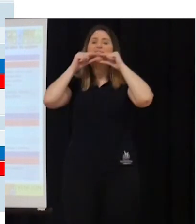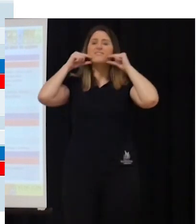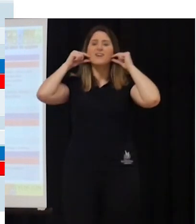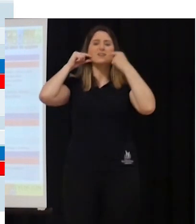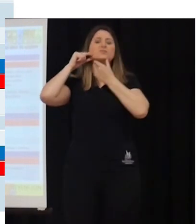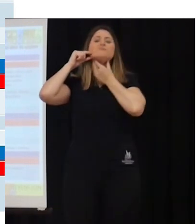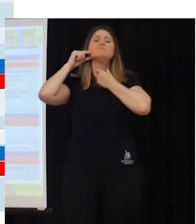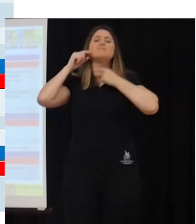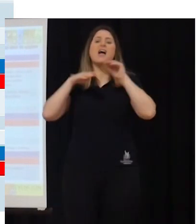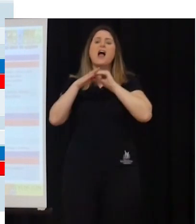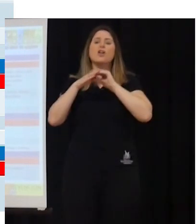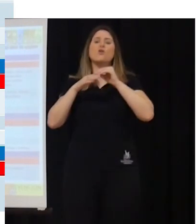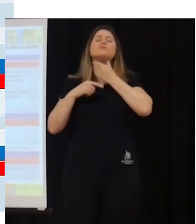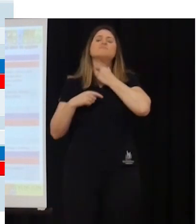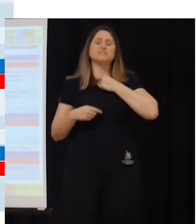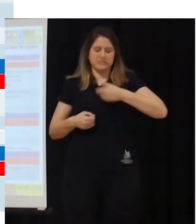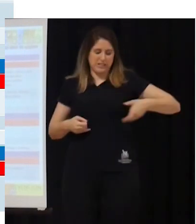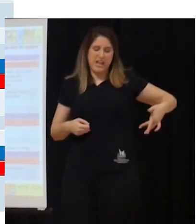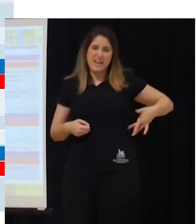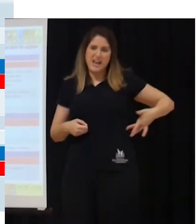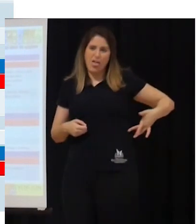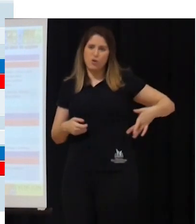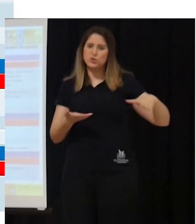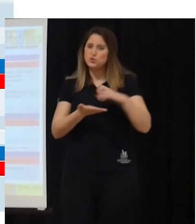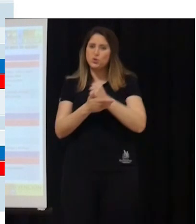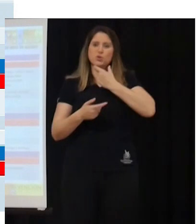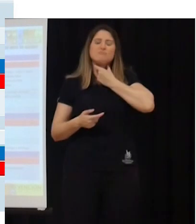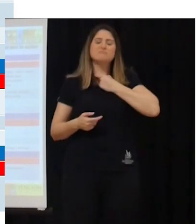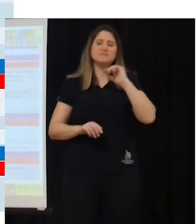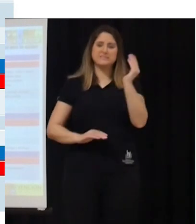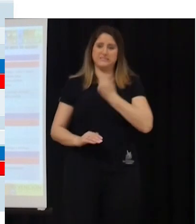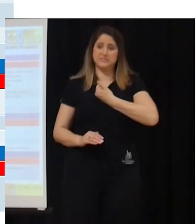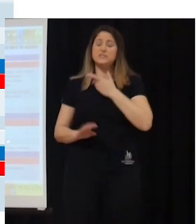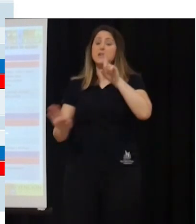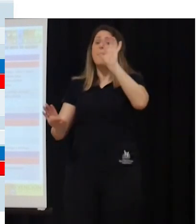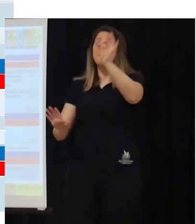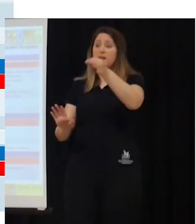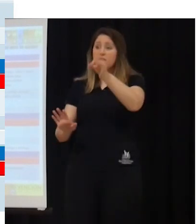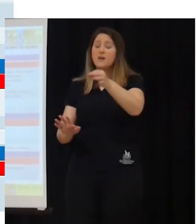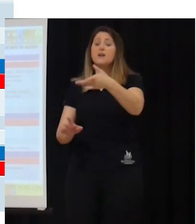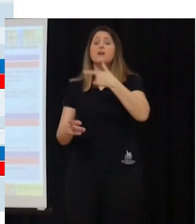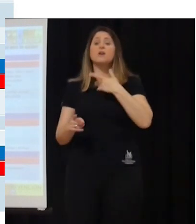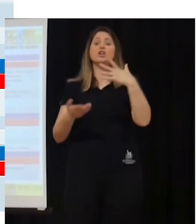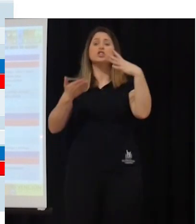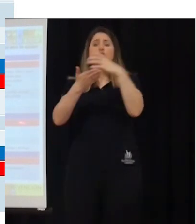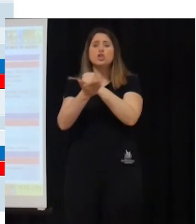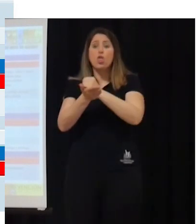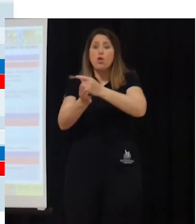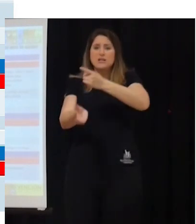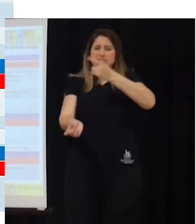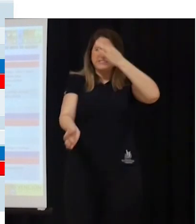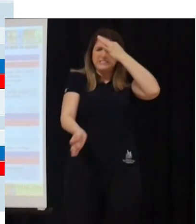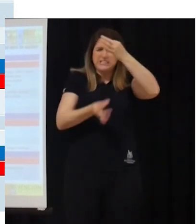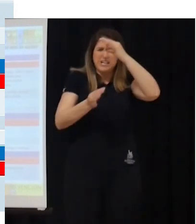nariz, esófago, hígado. Que es verdad que todavía no tenemos toda la